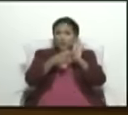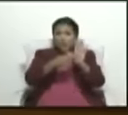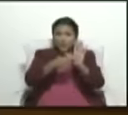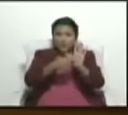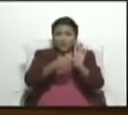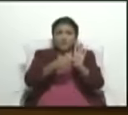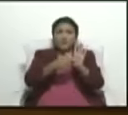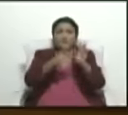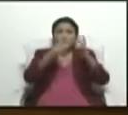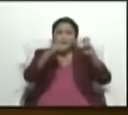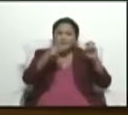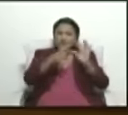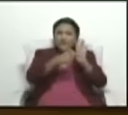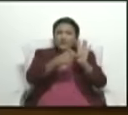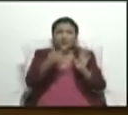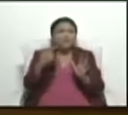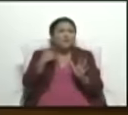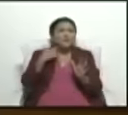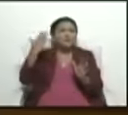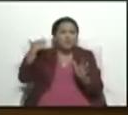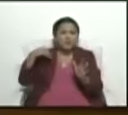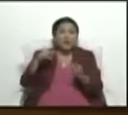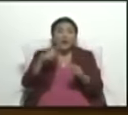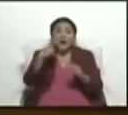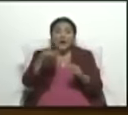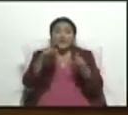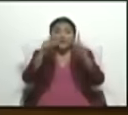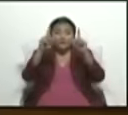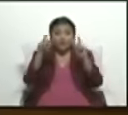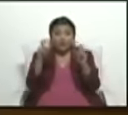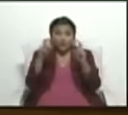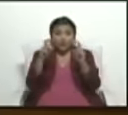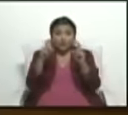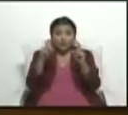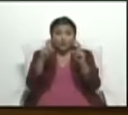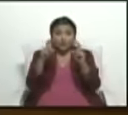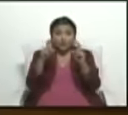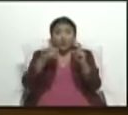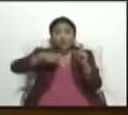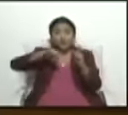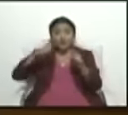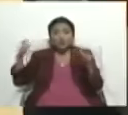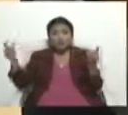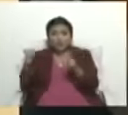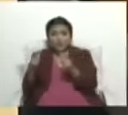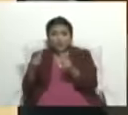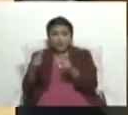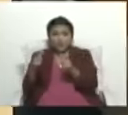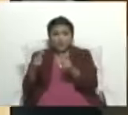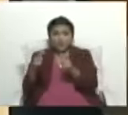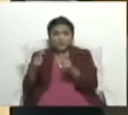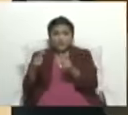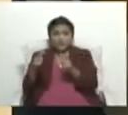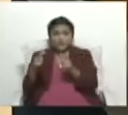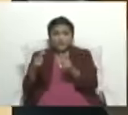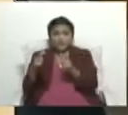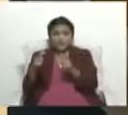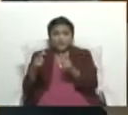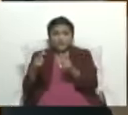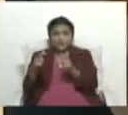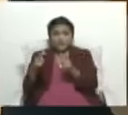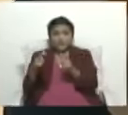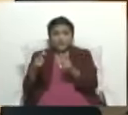líneas de investigación. Aquí está una foto de cuando estábamos reunidos en la sede de la Defensoría del